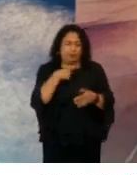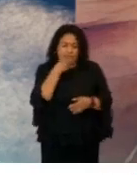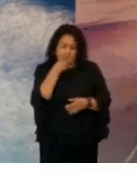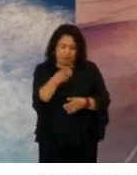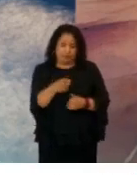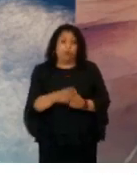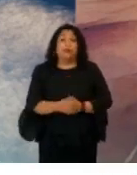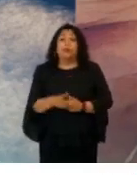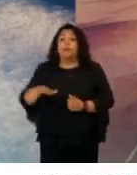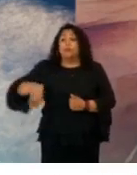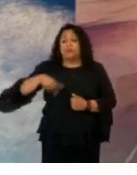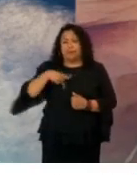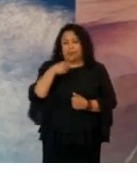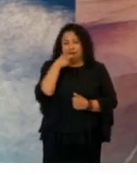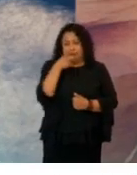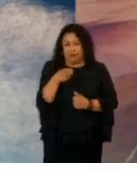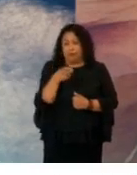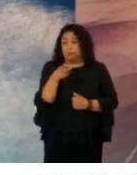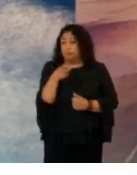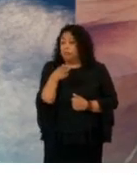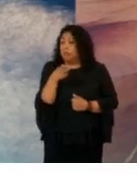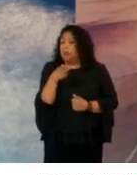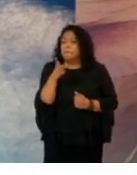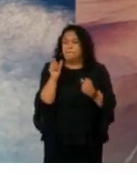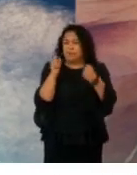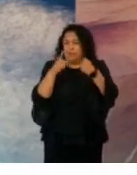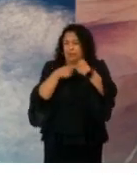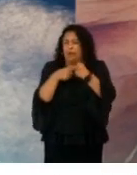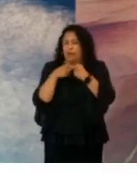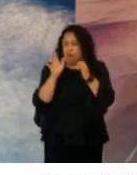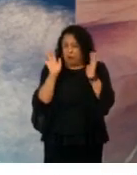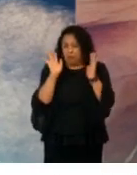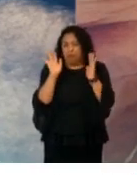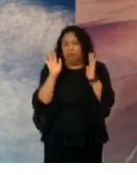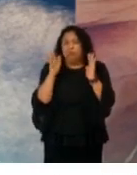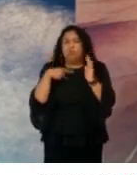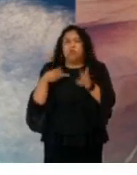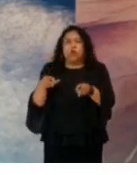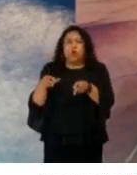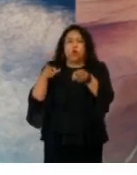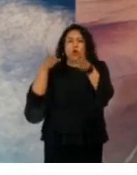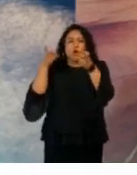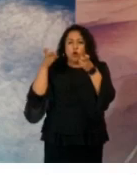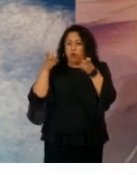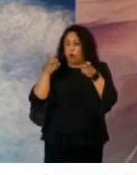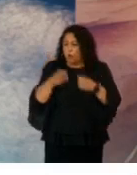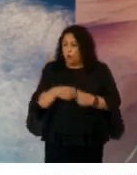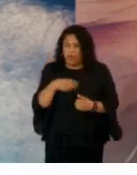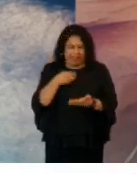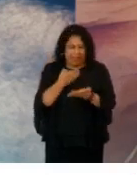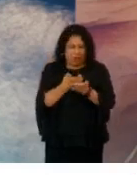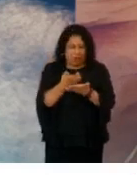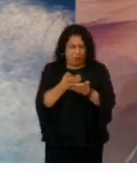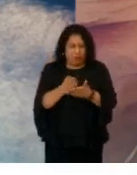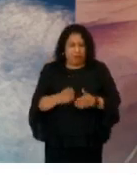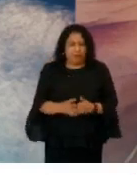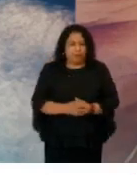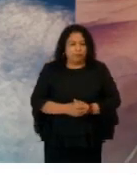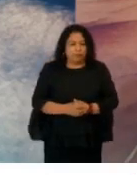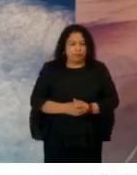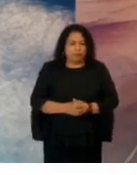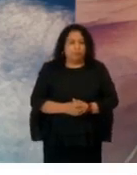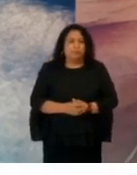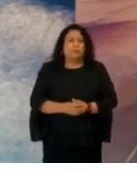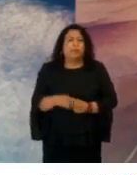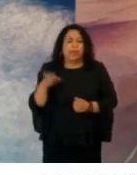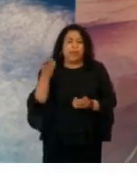el punto que mencionaba hace un momento a partir de una metáfora que me robo de la economía. En